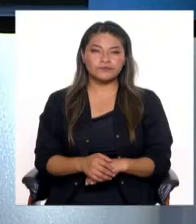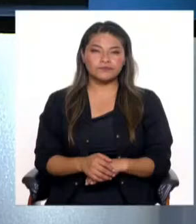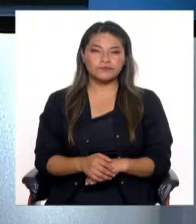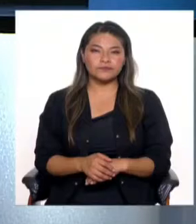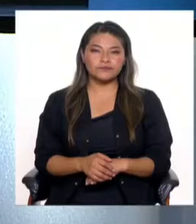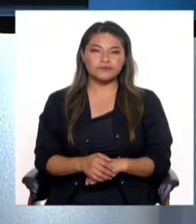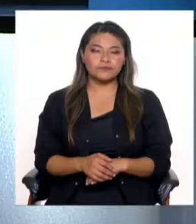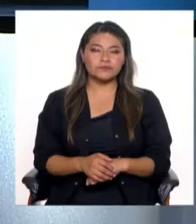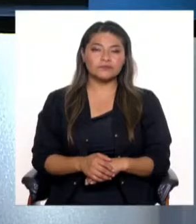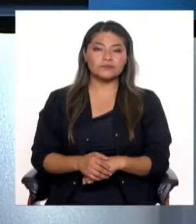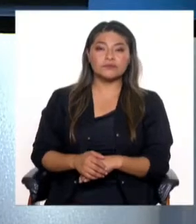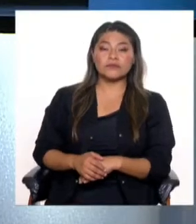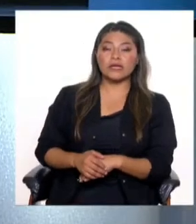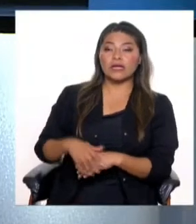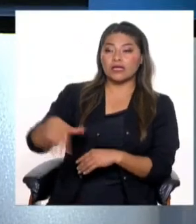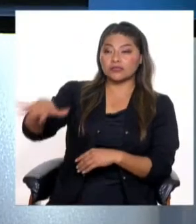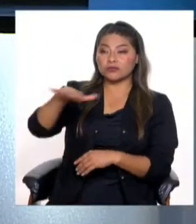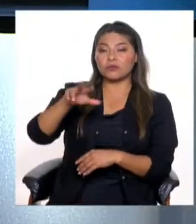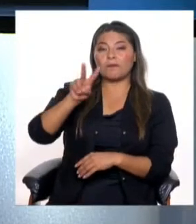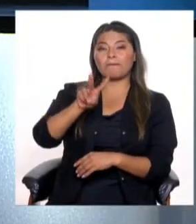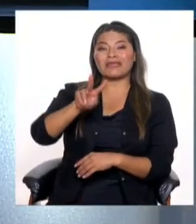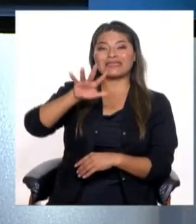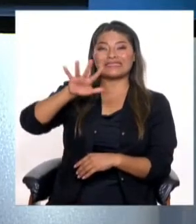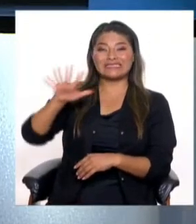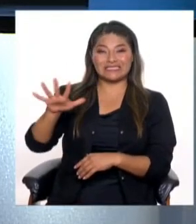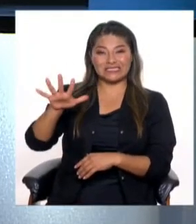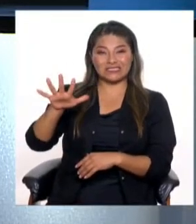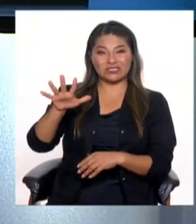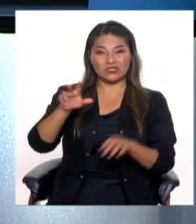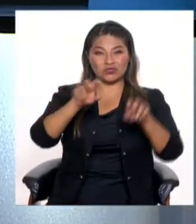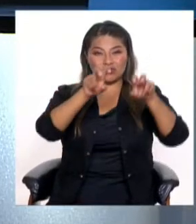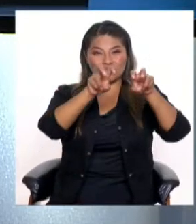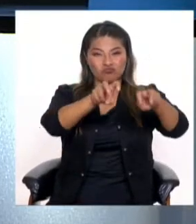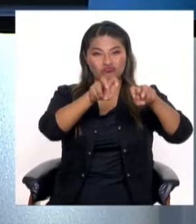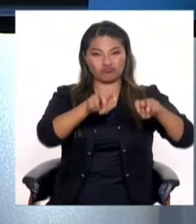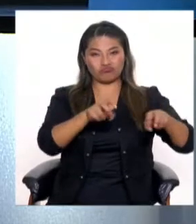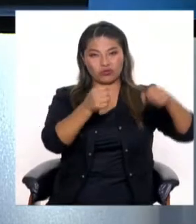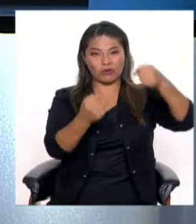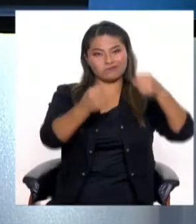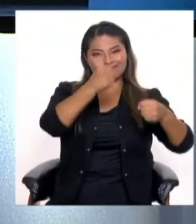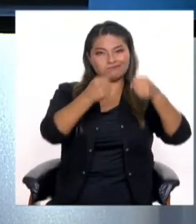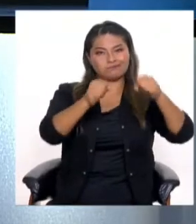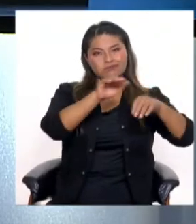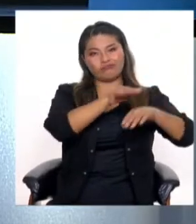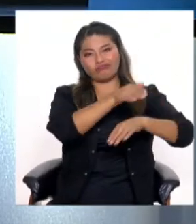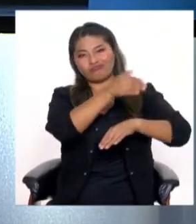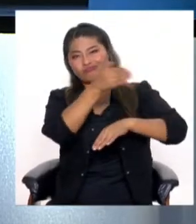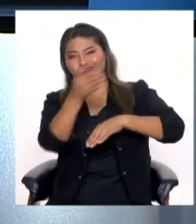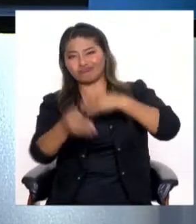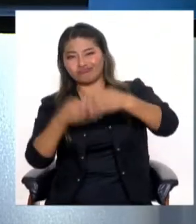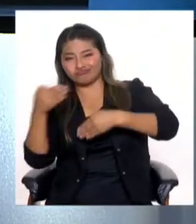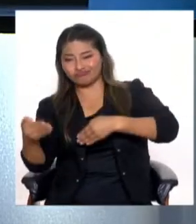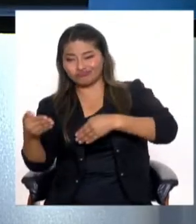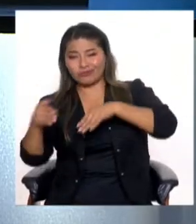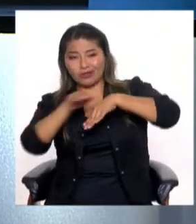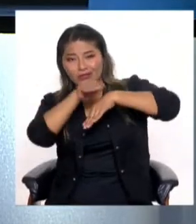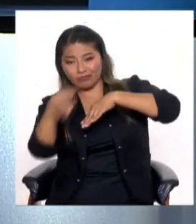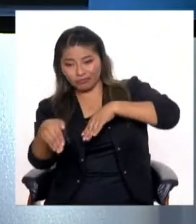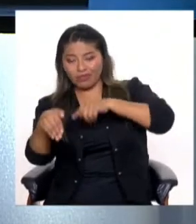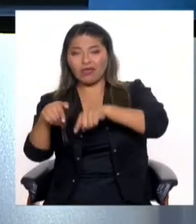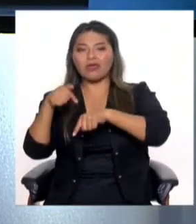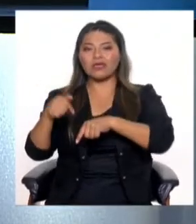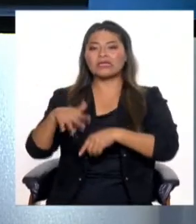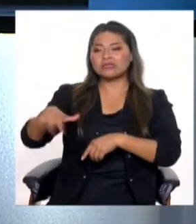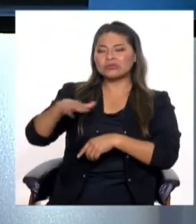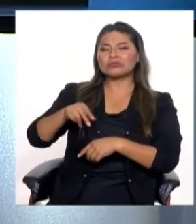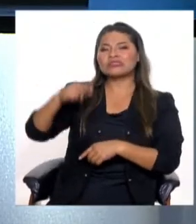Figuran entre los 25 heridos que ha dejado la caída de una Custer en Chosica. Un desperfecto en los frenos se esboza como una de las